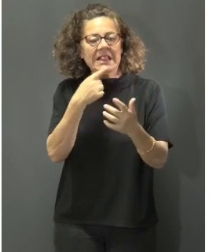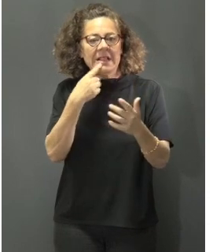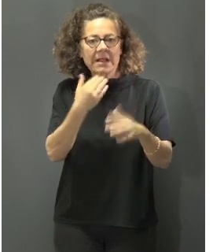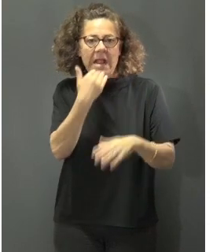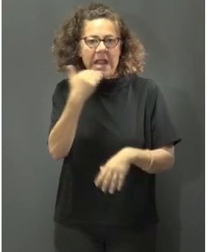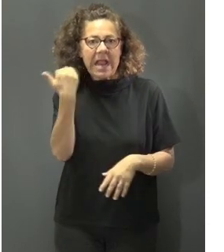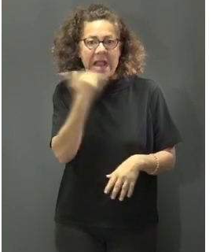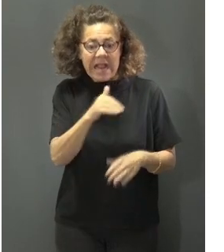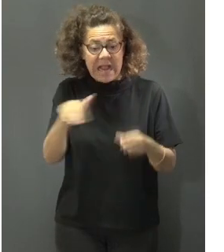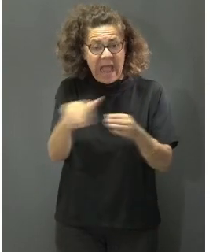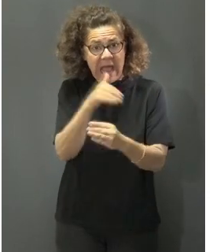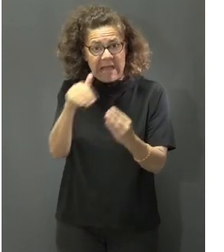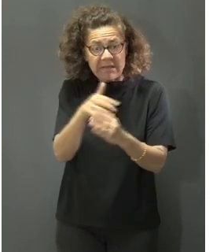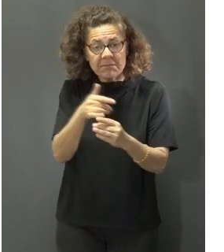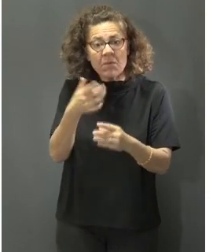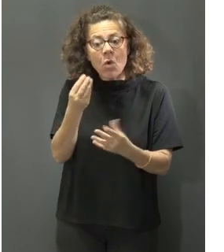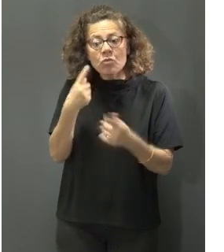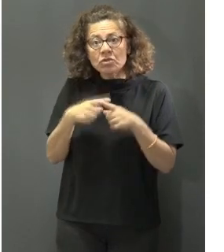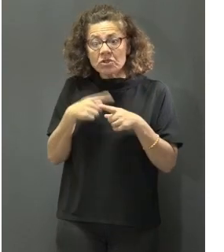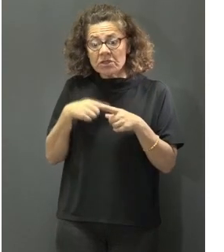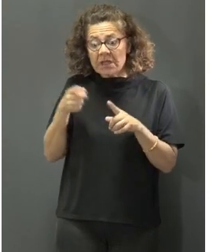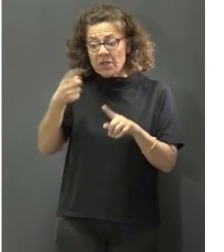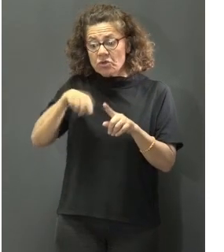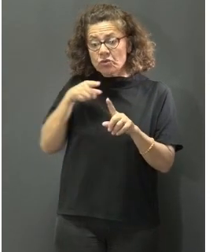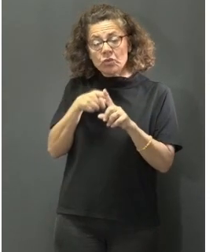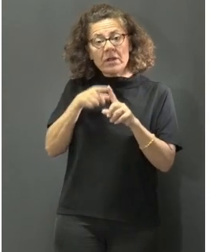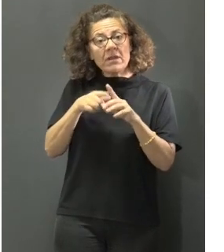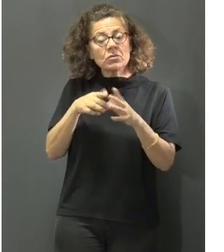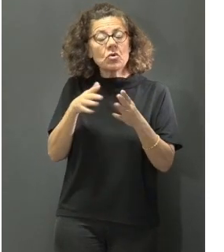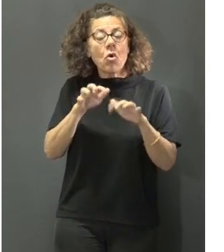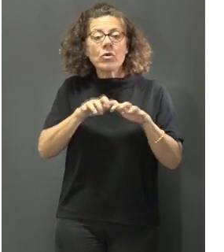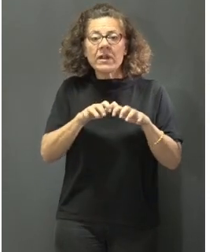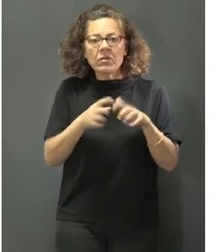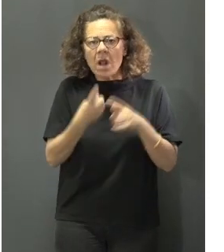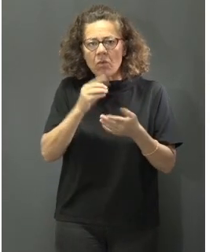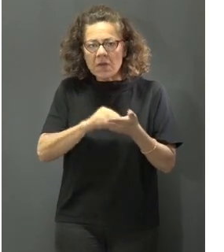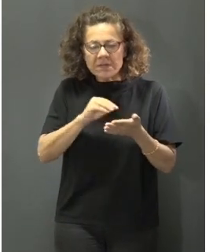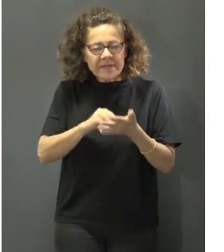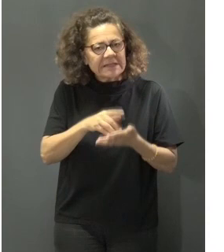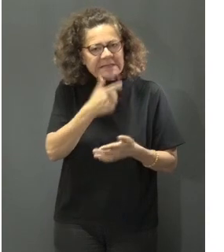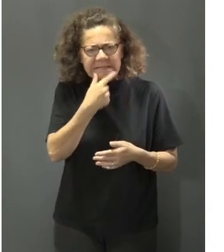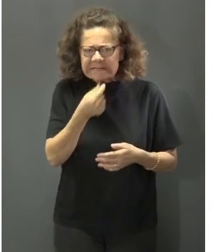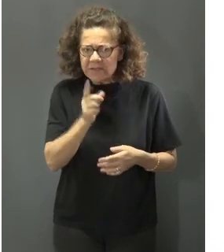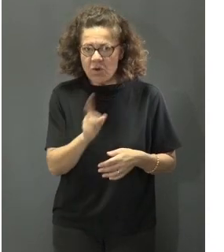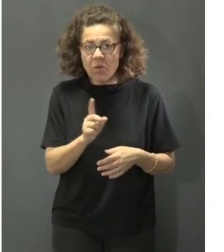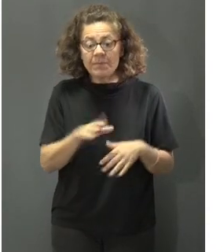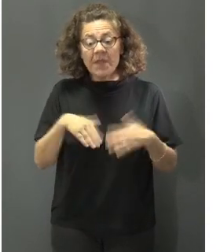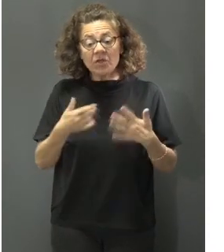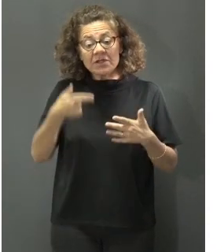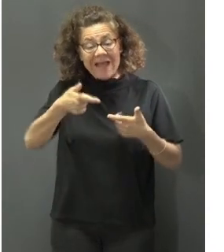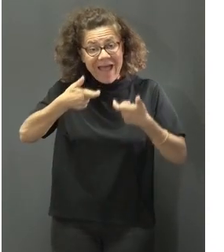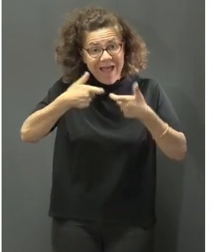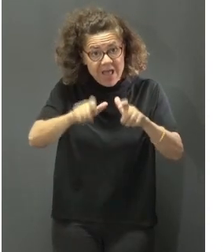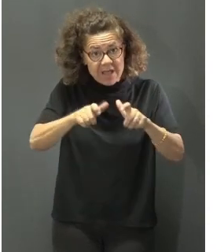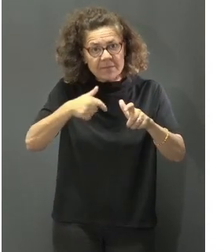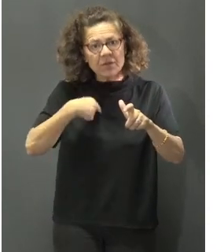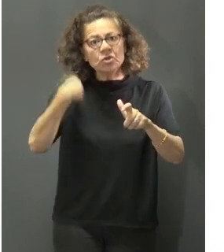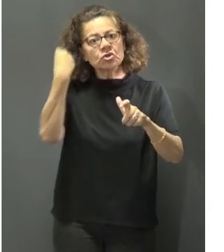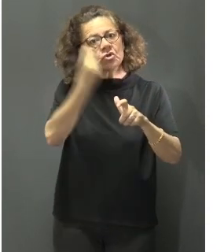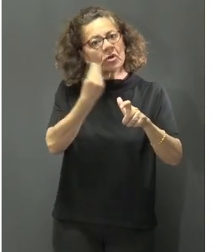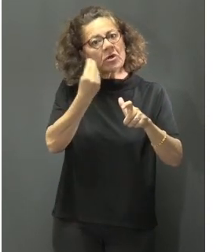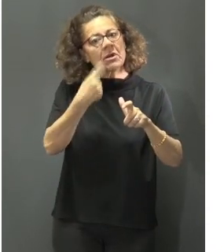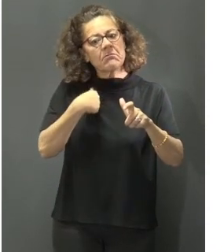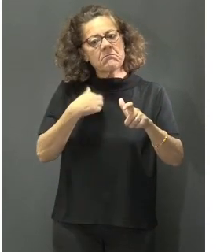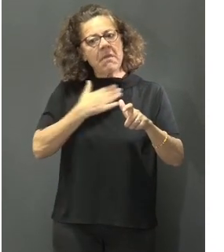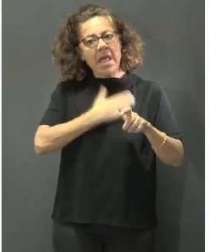y, bueno, pues miles de cosas que hacemos con los ordenadores que a veces no son tan sencillas. Entonces, en esa parte yo creo que nos puede